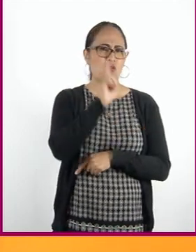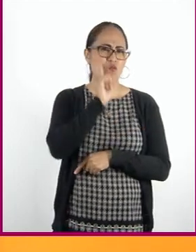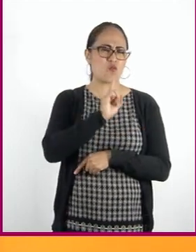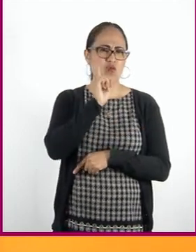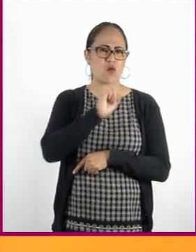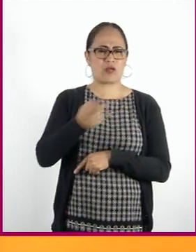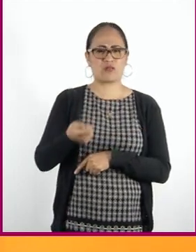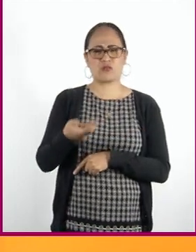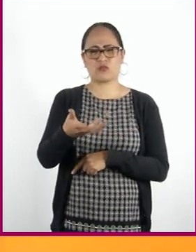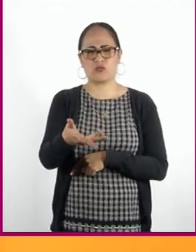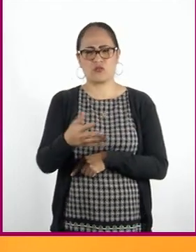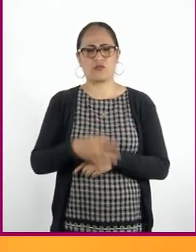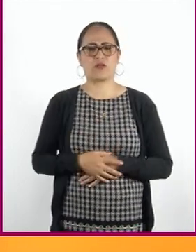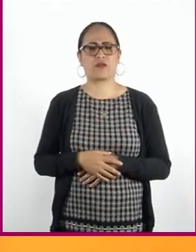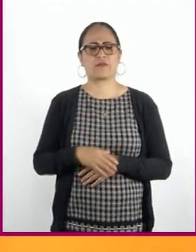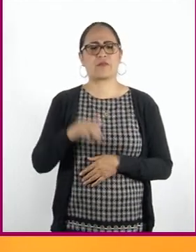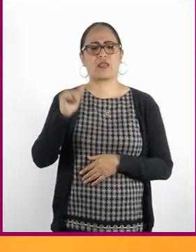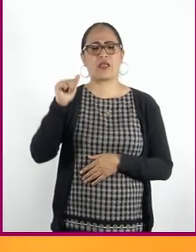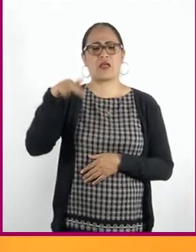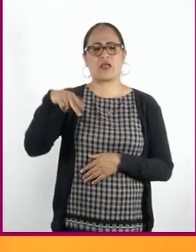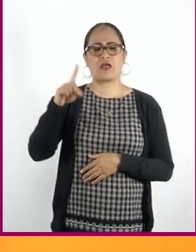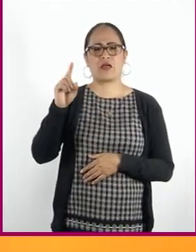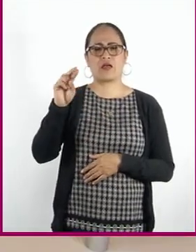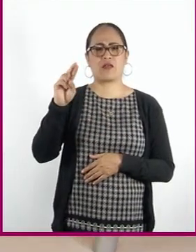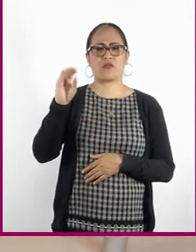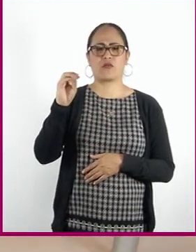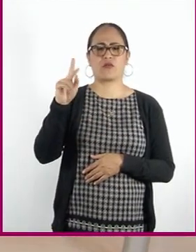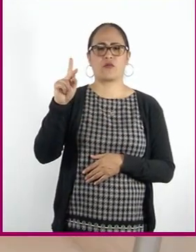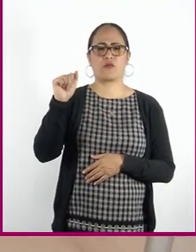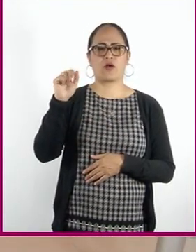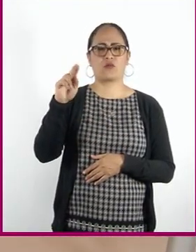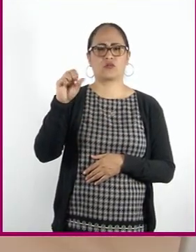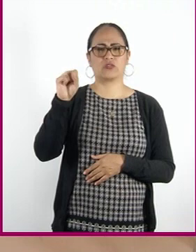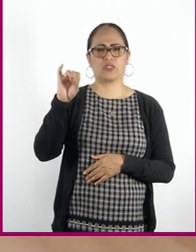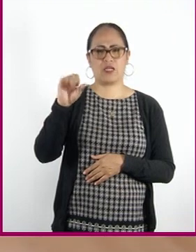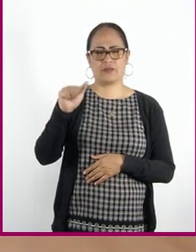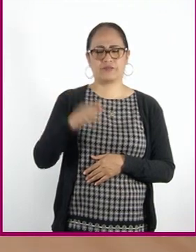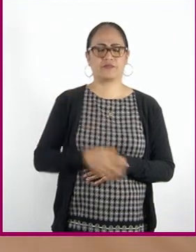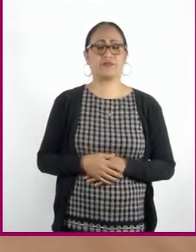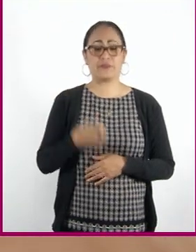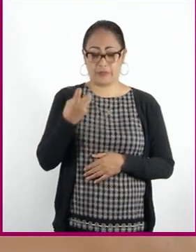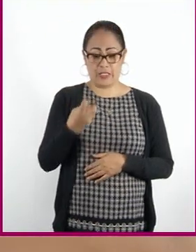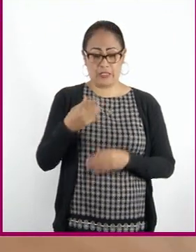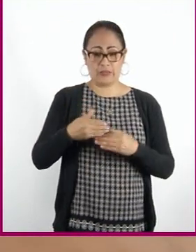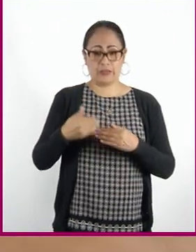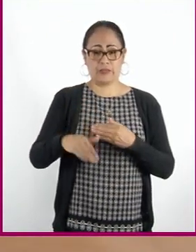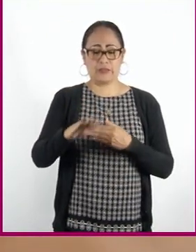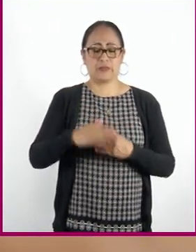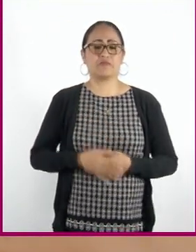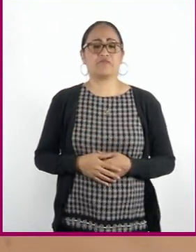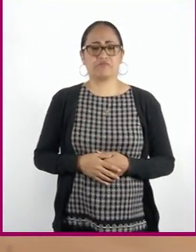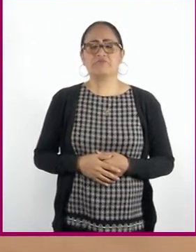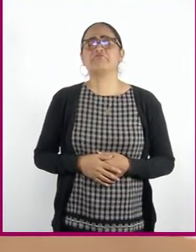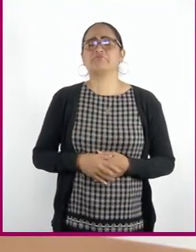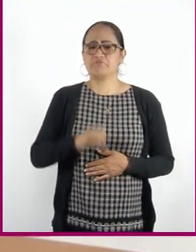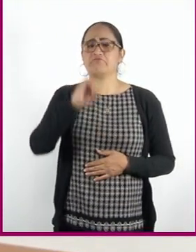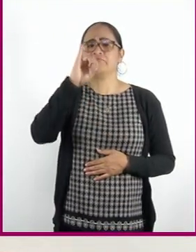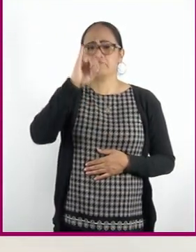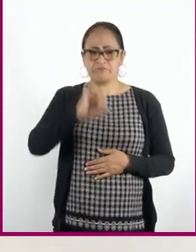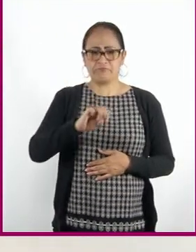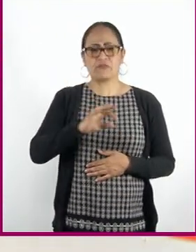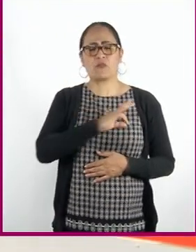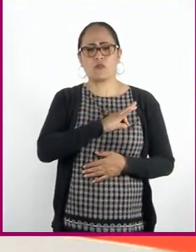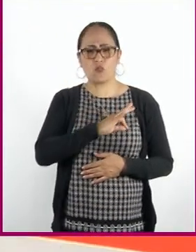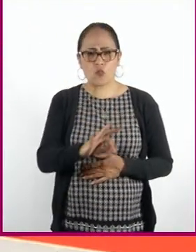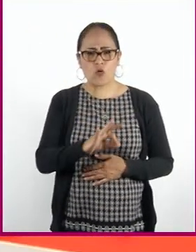se conoce con el nombre de andropausia. Es a partir de este momento cuando se puede expresar la primera